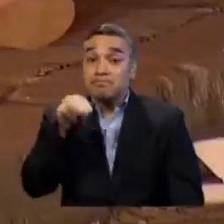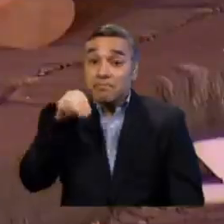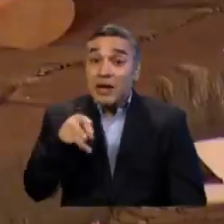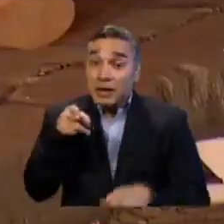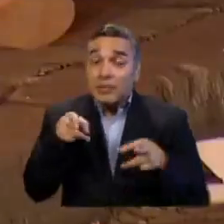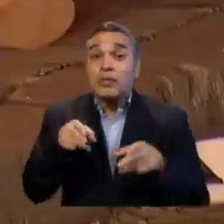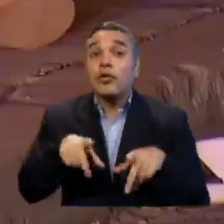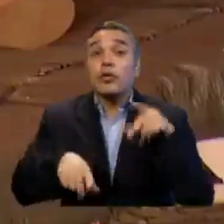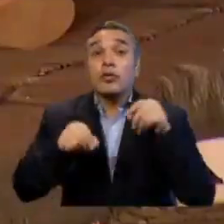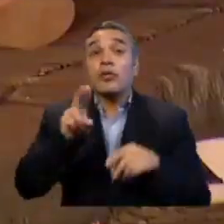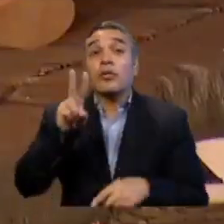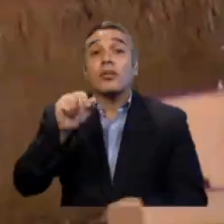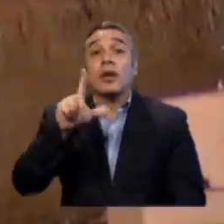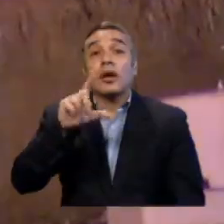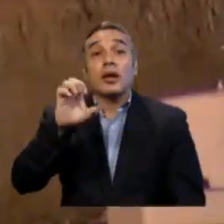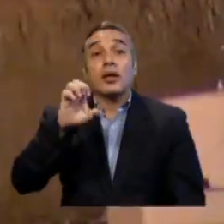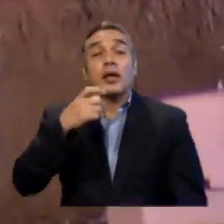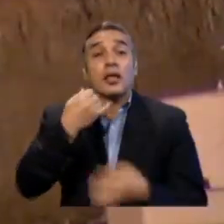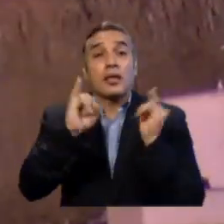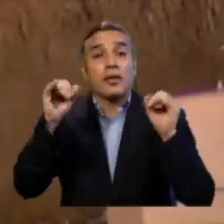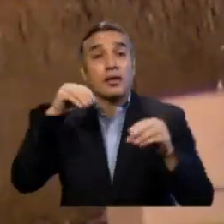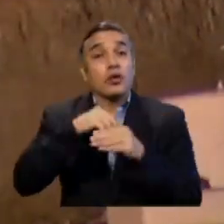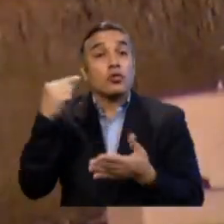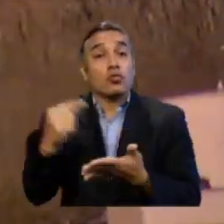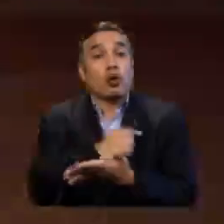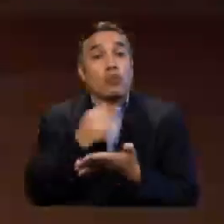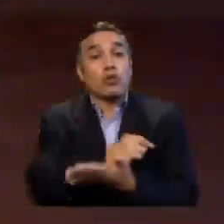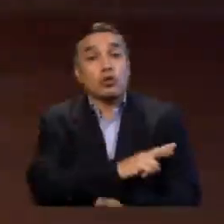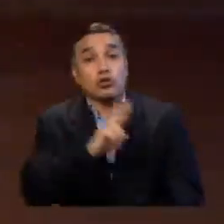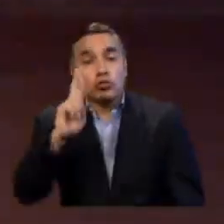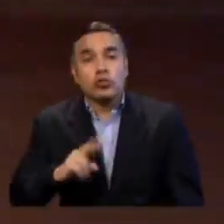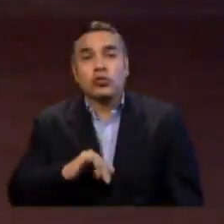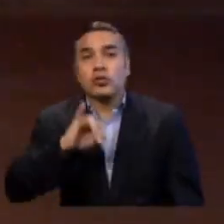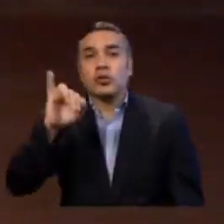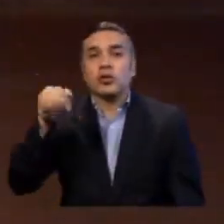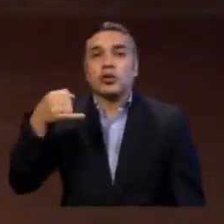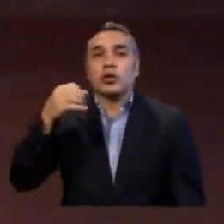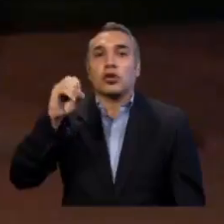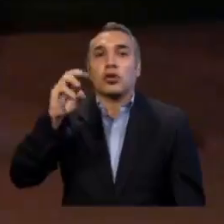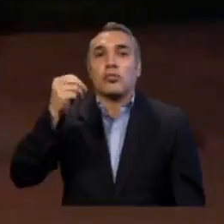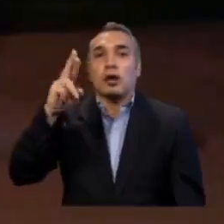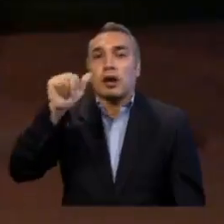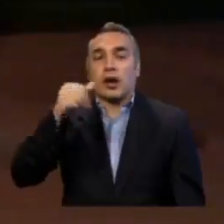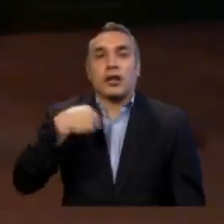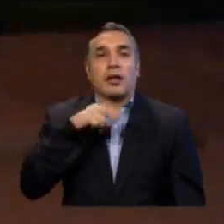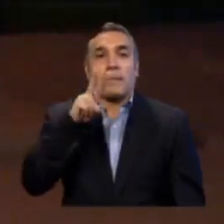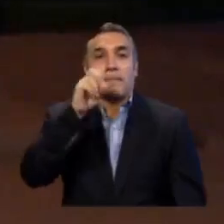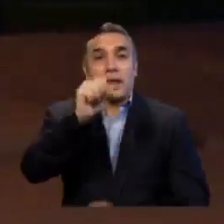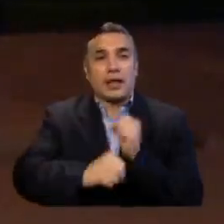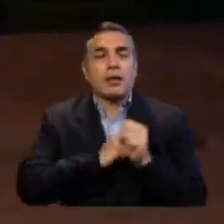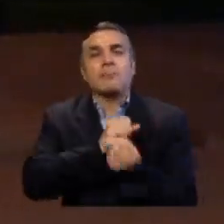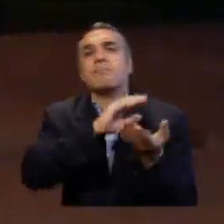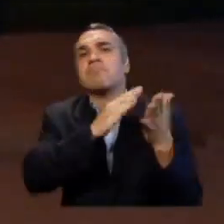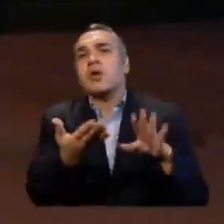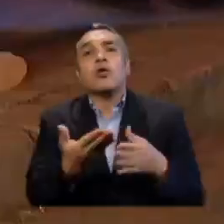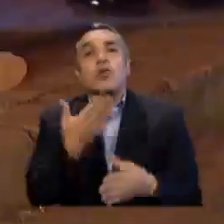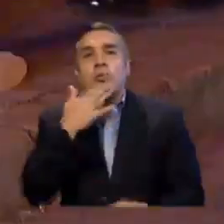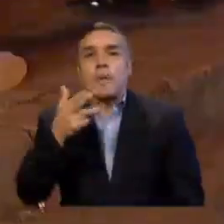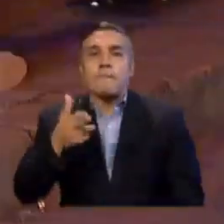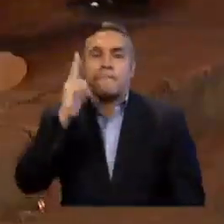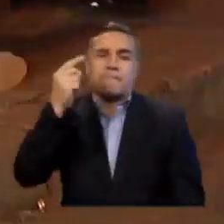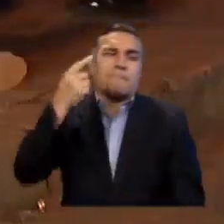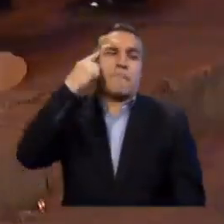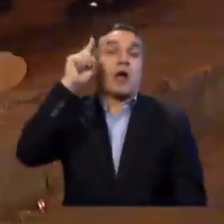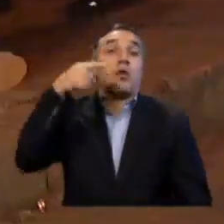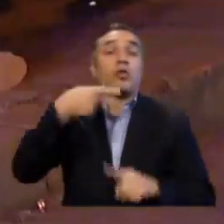en la cooperativa Valle Independiente, en el Guasmo Sur, Yomara Mariuxi Andrade Preciado, de 20 años, fue asesinada con un disparo en la